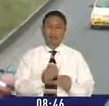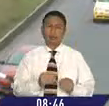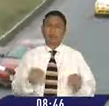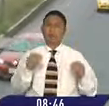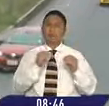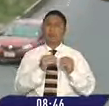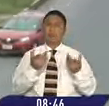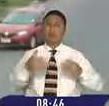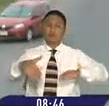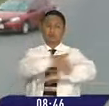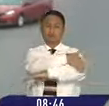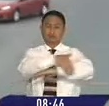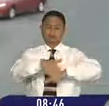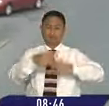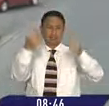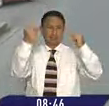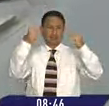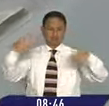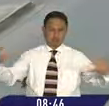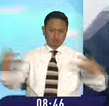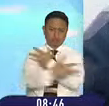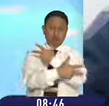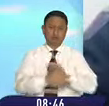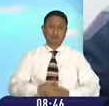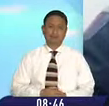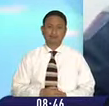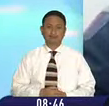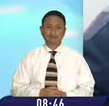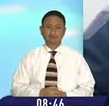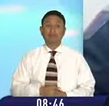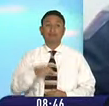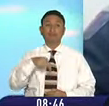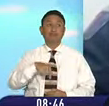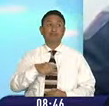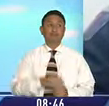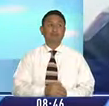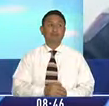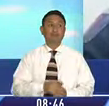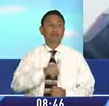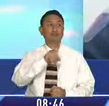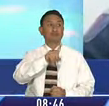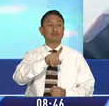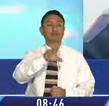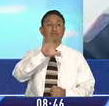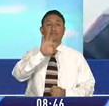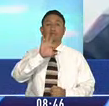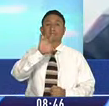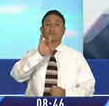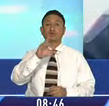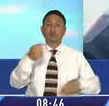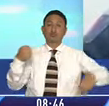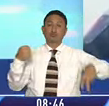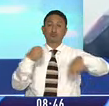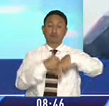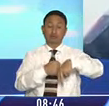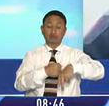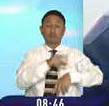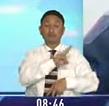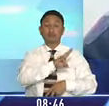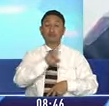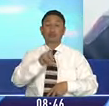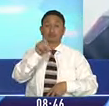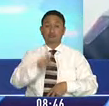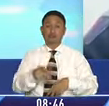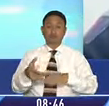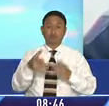frecuencia en vías de alta velocidad tenemos un registro de 198 siniestros con 27 personas